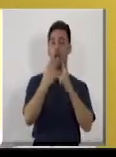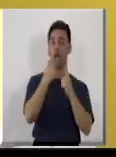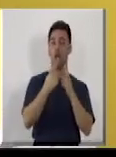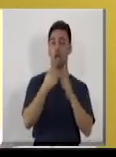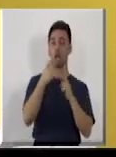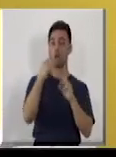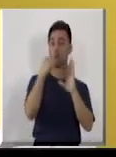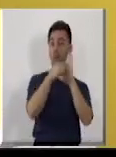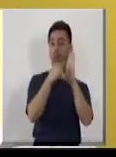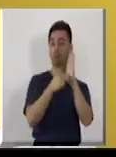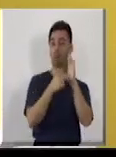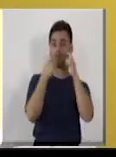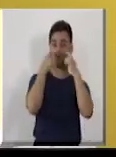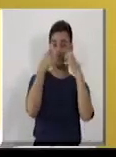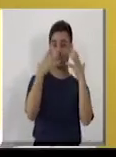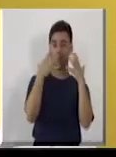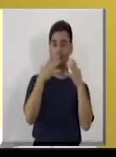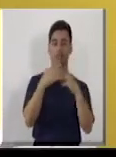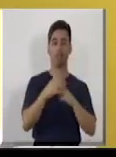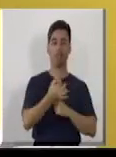fundamentales del encuentro anterior.